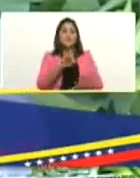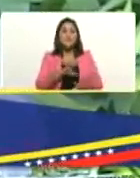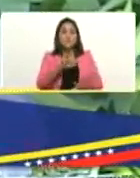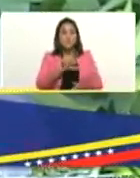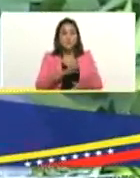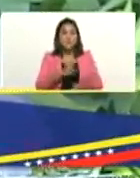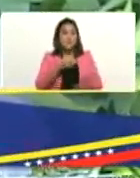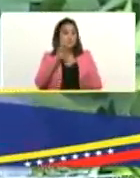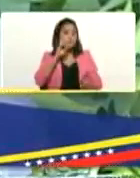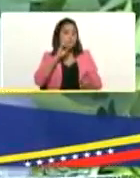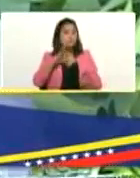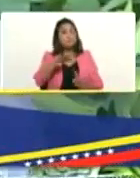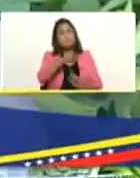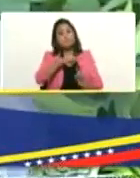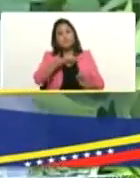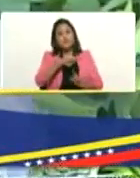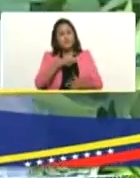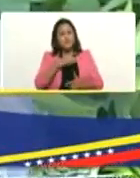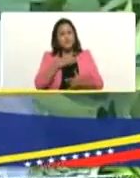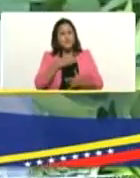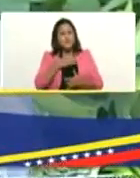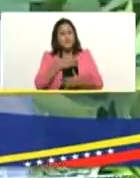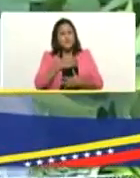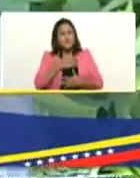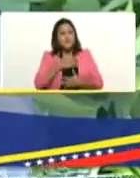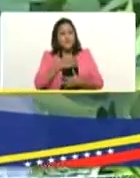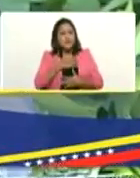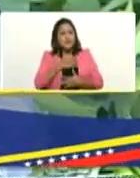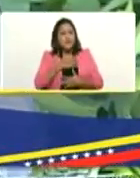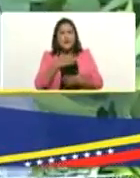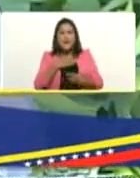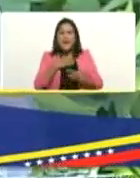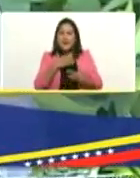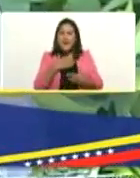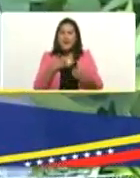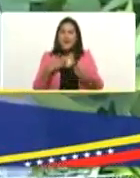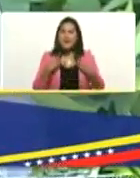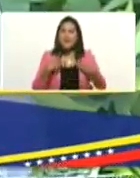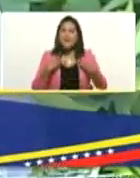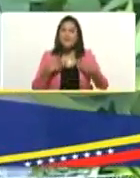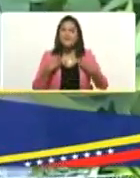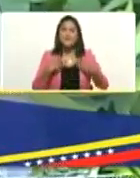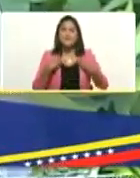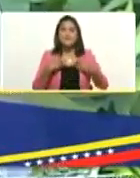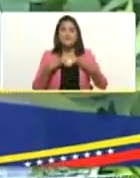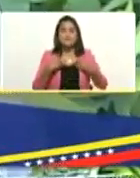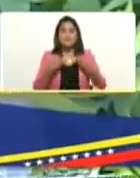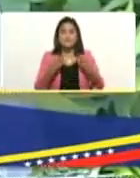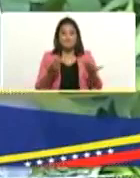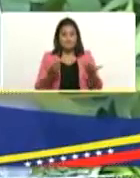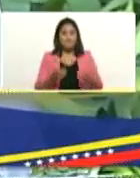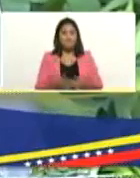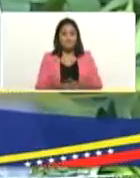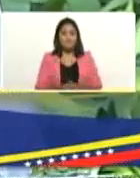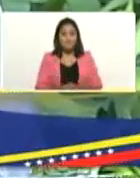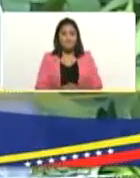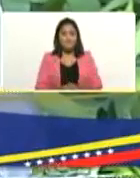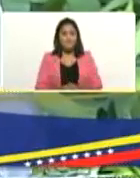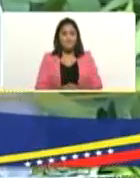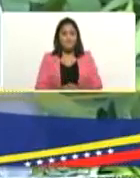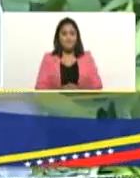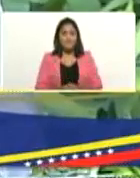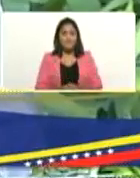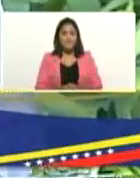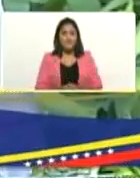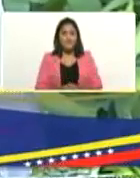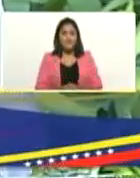reconocerlos y sentir la alegría de poder aportar, como se